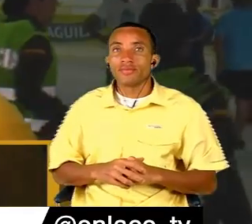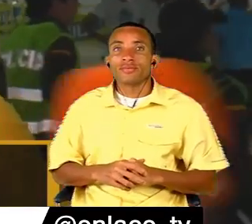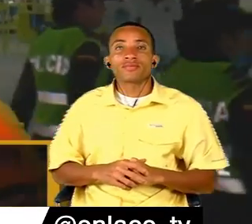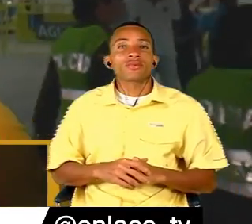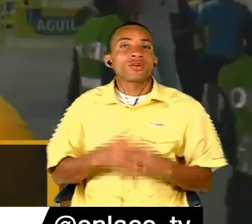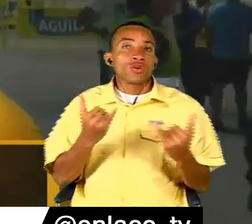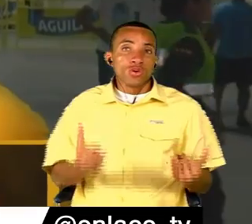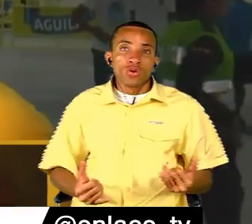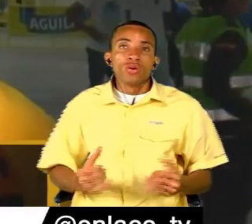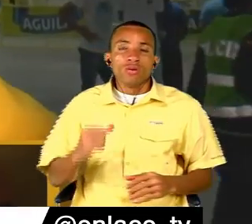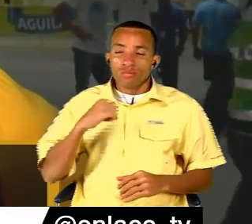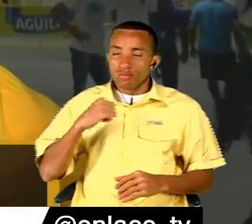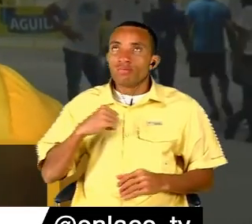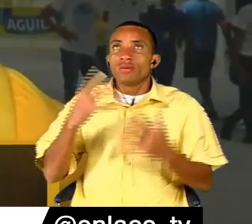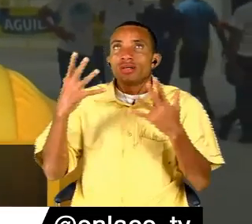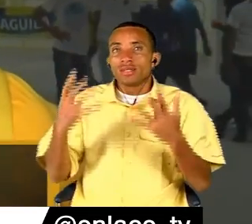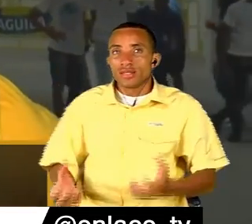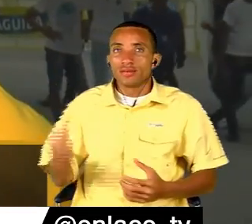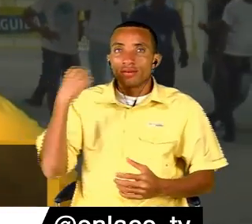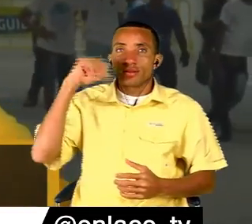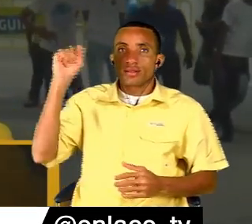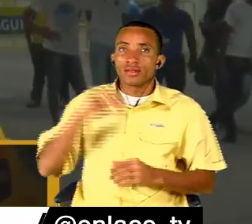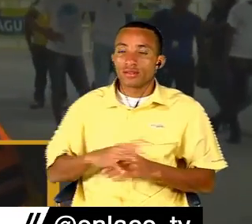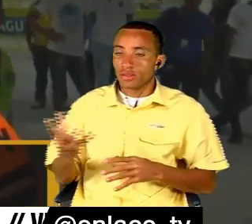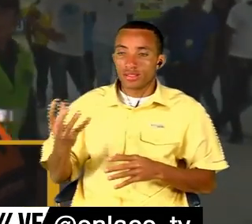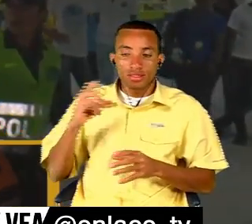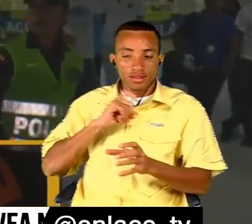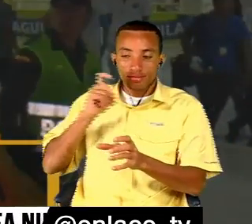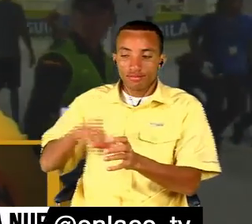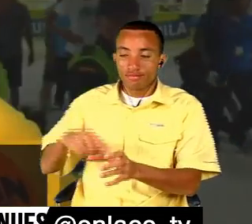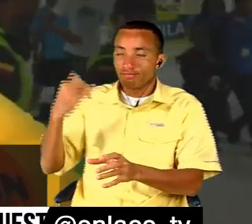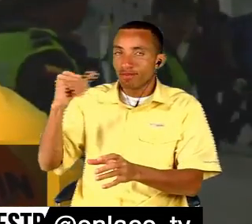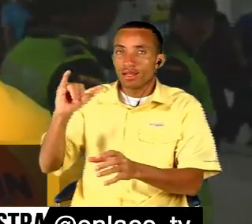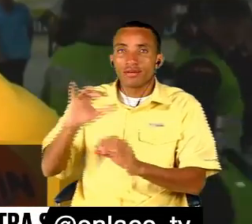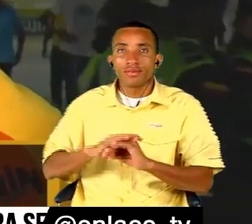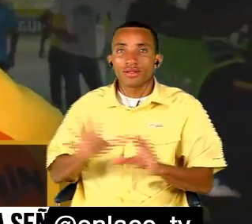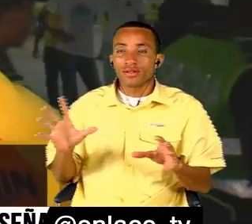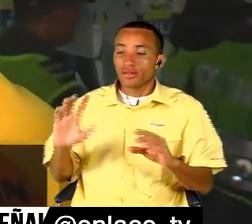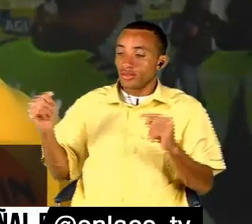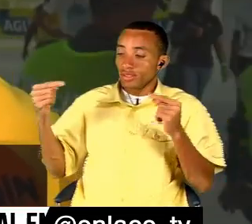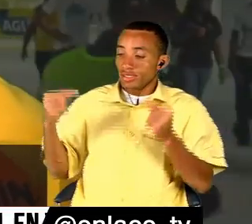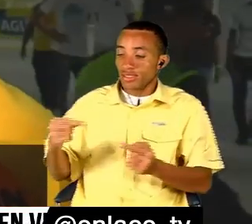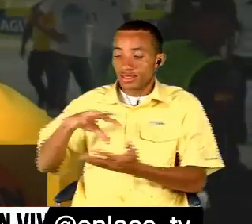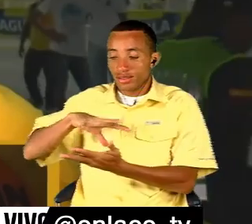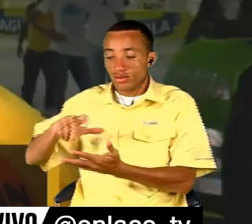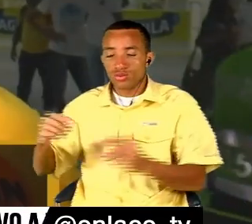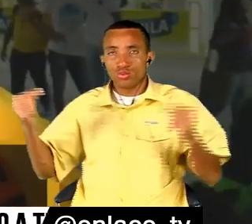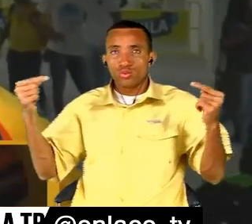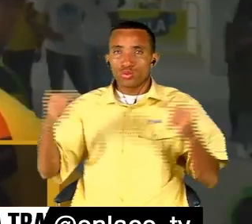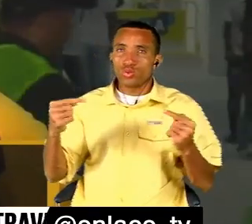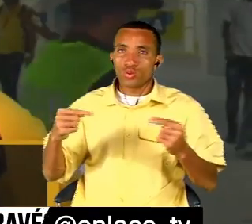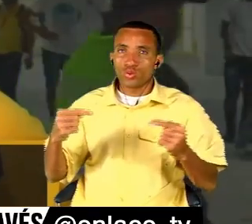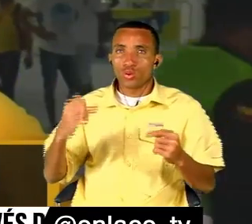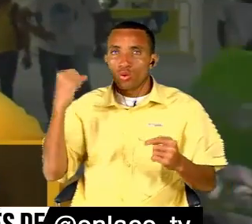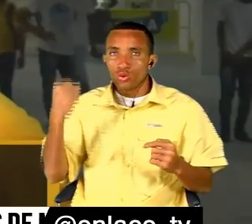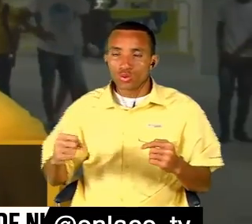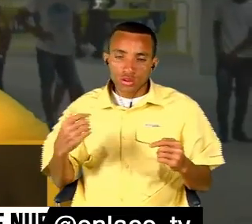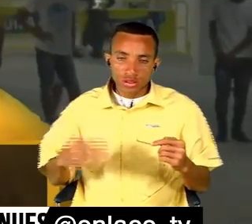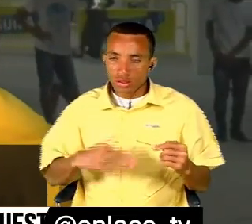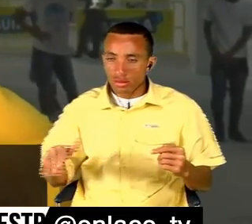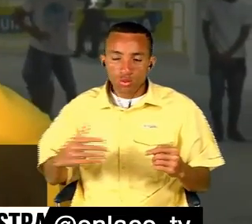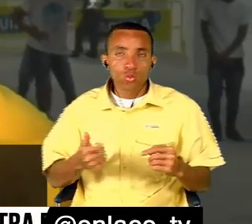hoy teníamos la expectativa de ganar para estar prácticamente clasificados. Nos encontramos un Real que nos dio la talla, supo plantear un